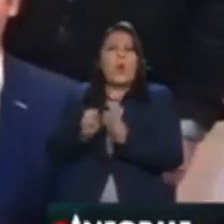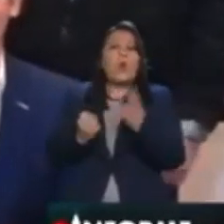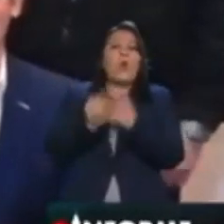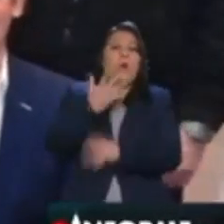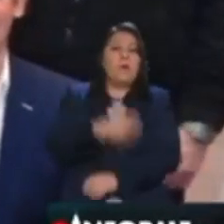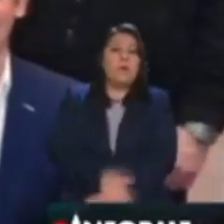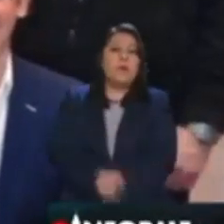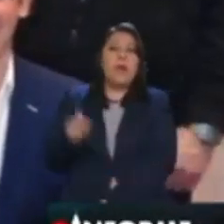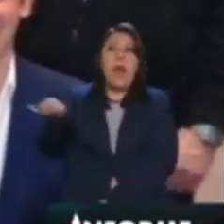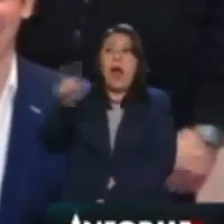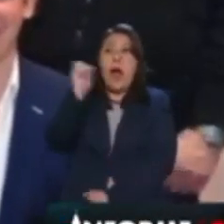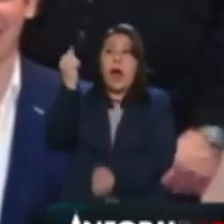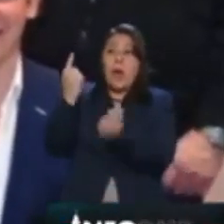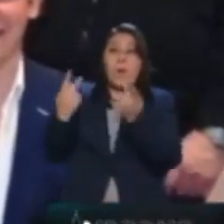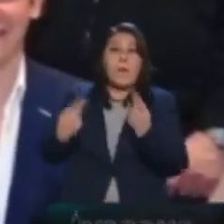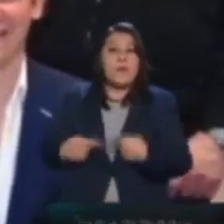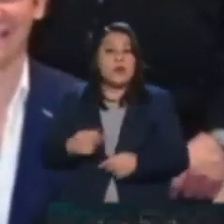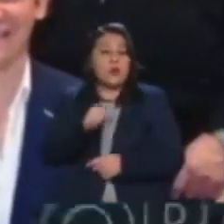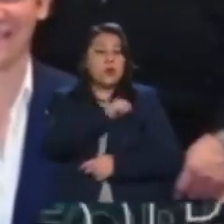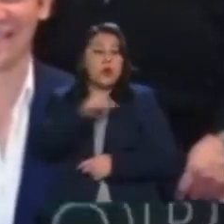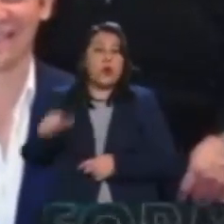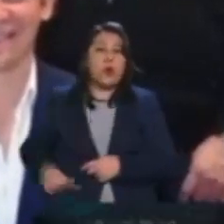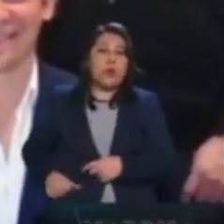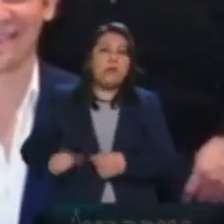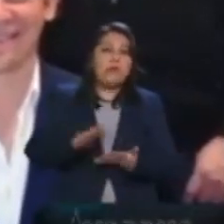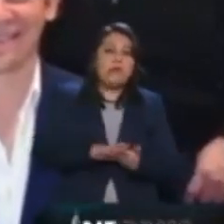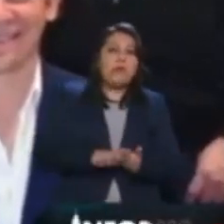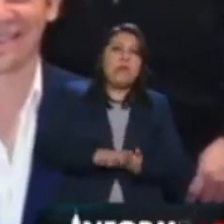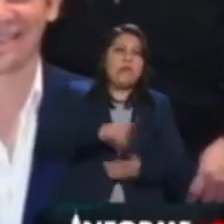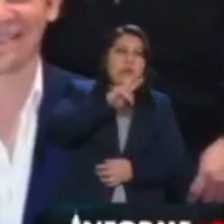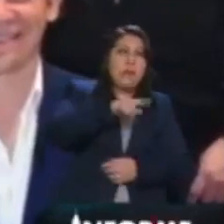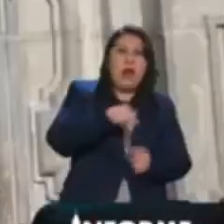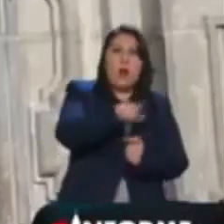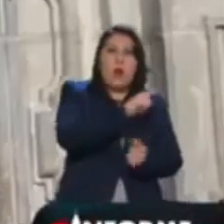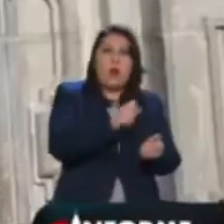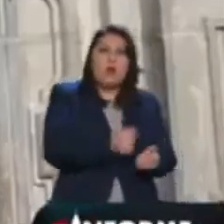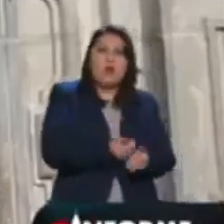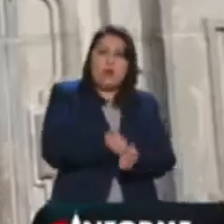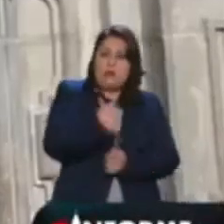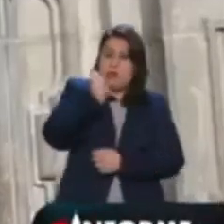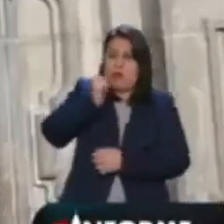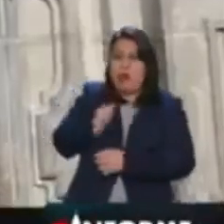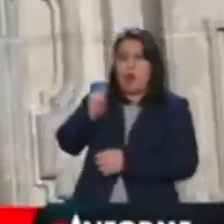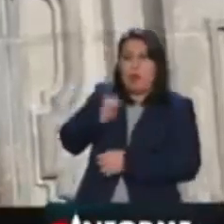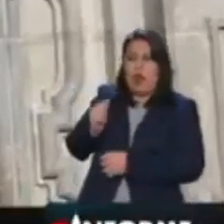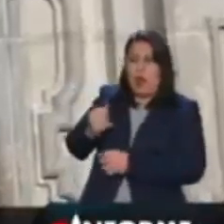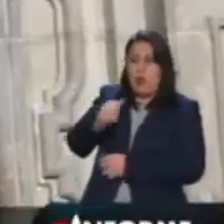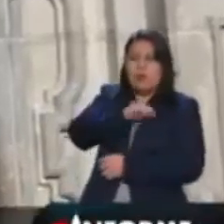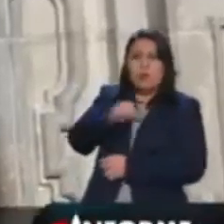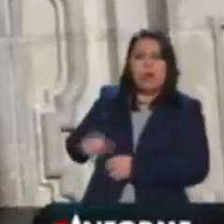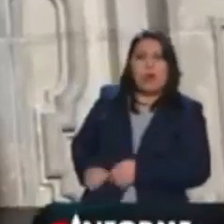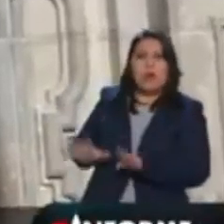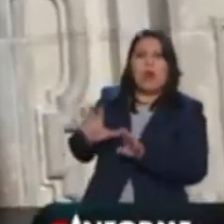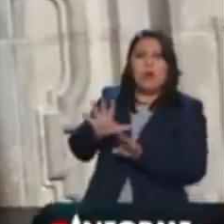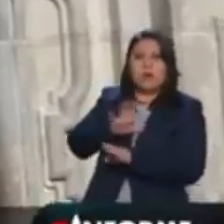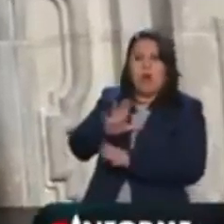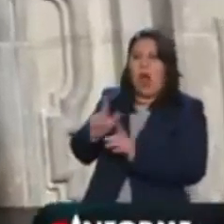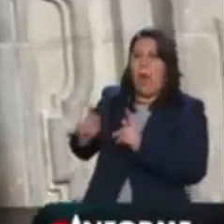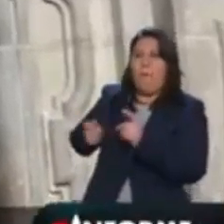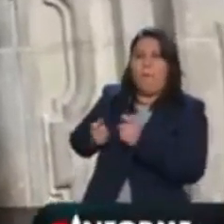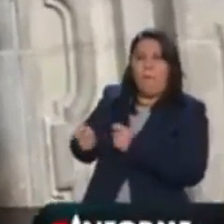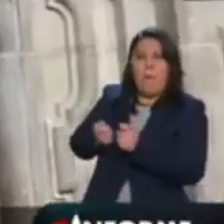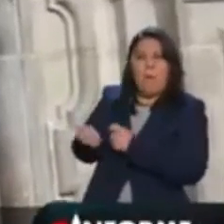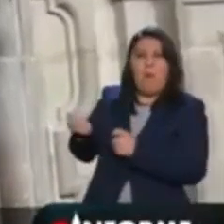apoyo para enfrentar laudos laborales heredados desde hace varios años. Son dos temas en concreto. Uno es por